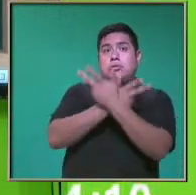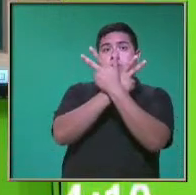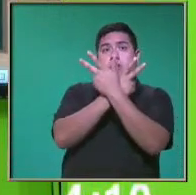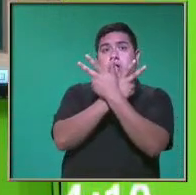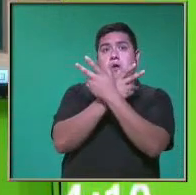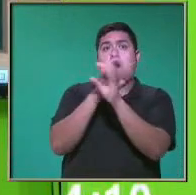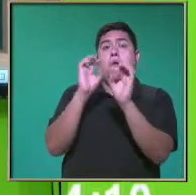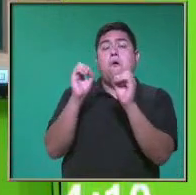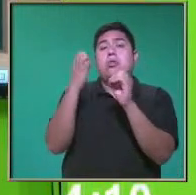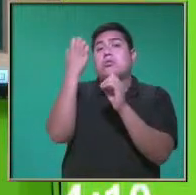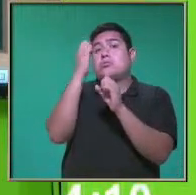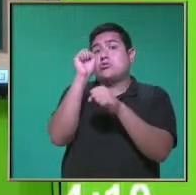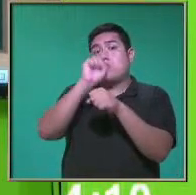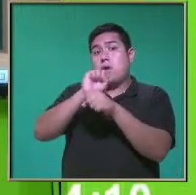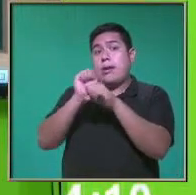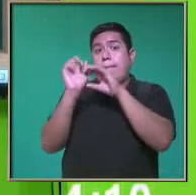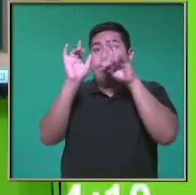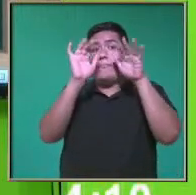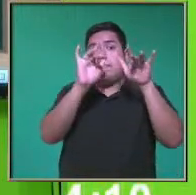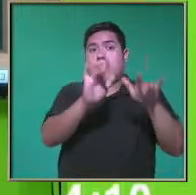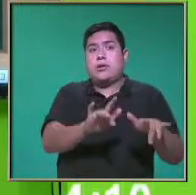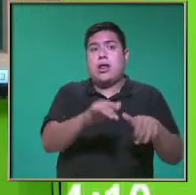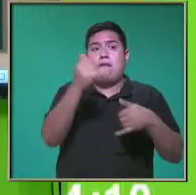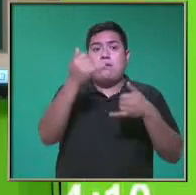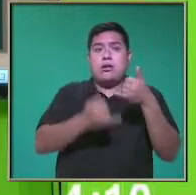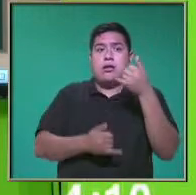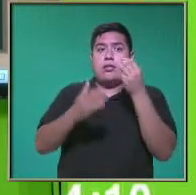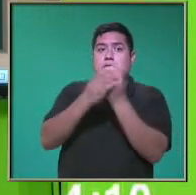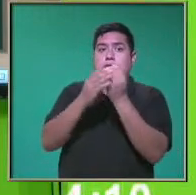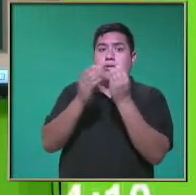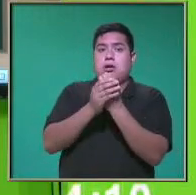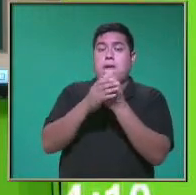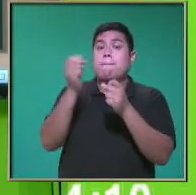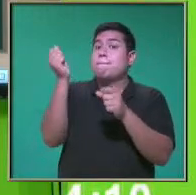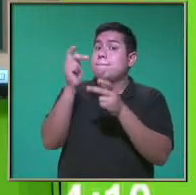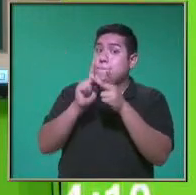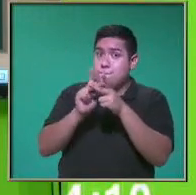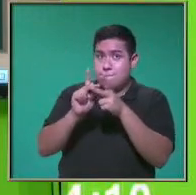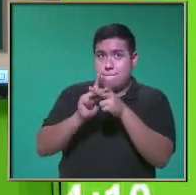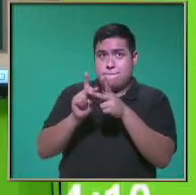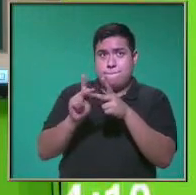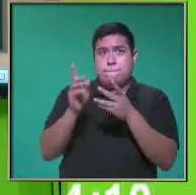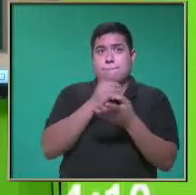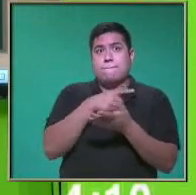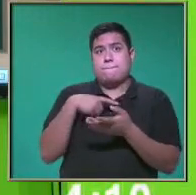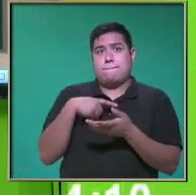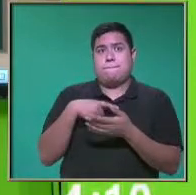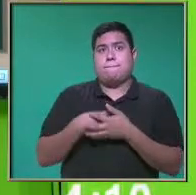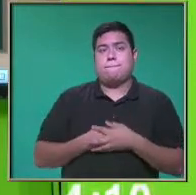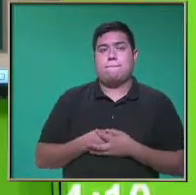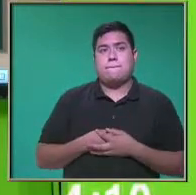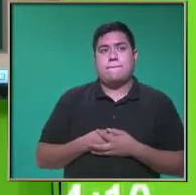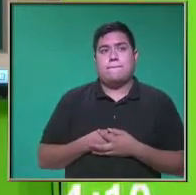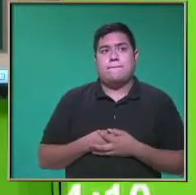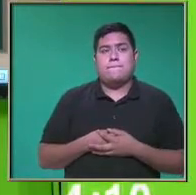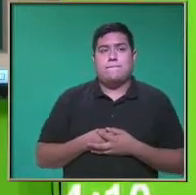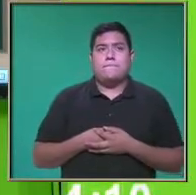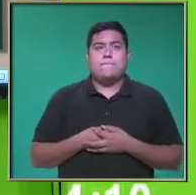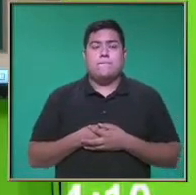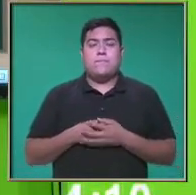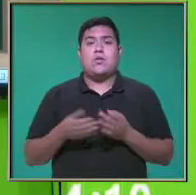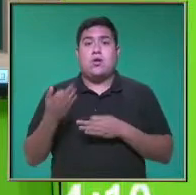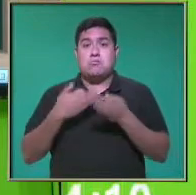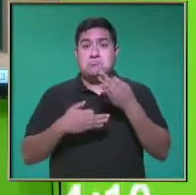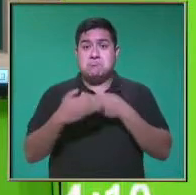manera presencial a tu secundaria, también al final de tu clase realiza un repaso. Make a review of what you have learned. Haz un repaso de lo